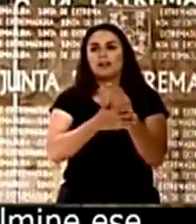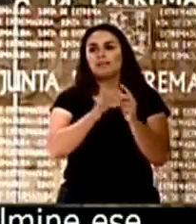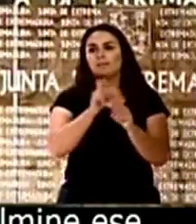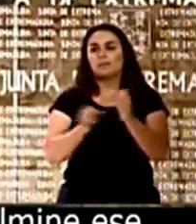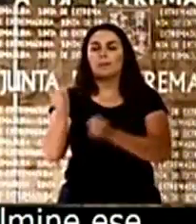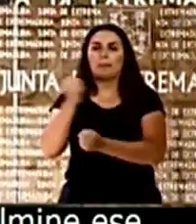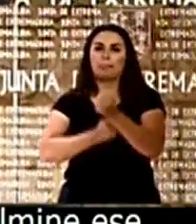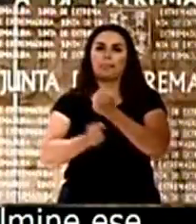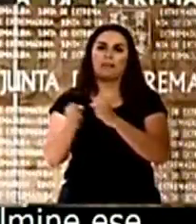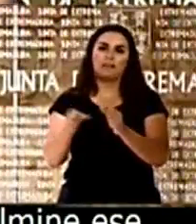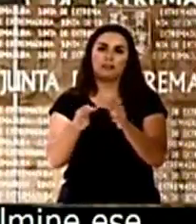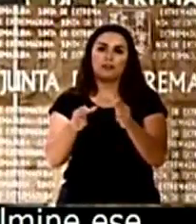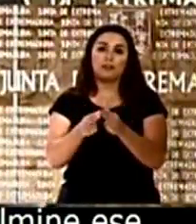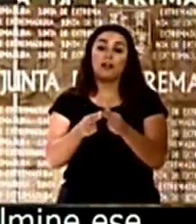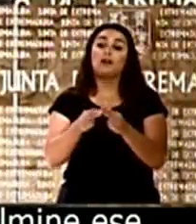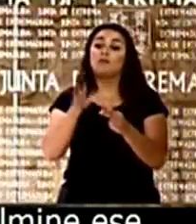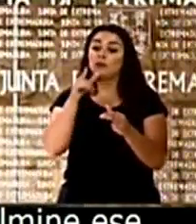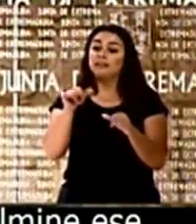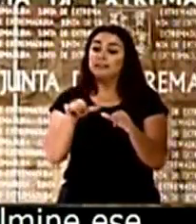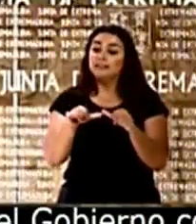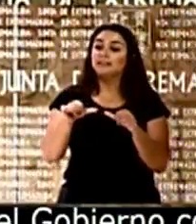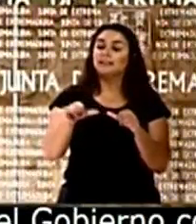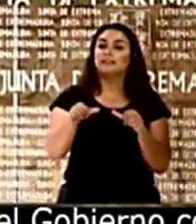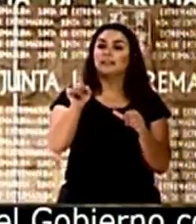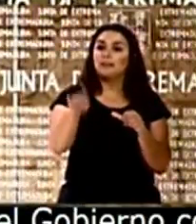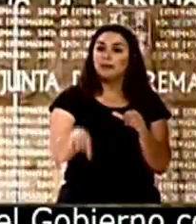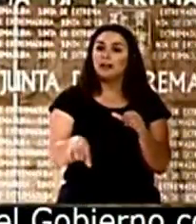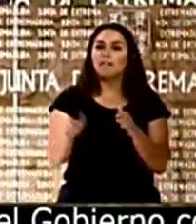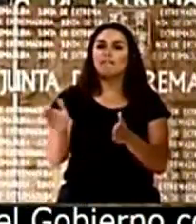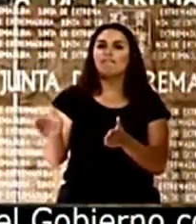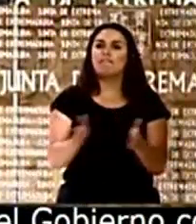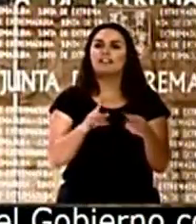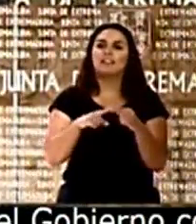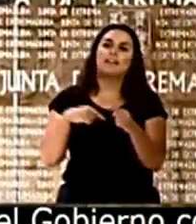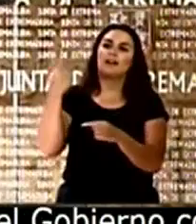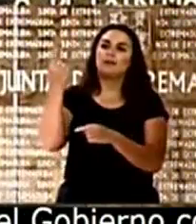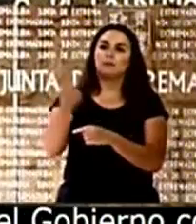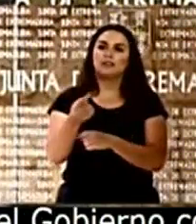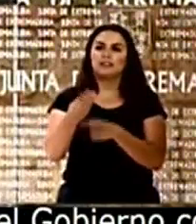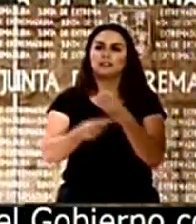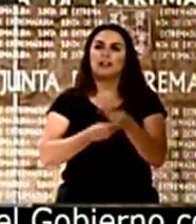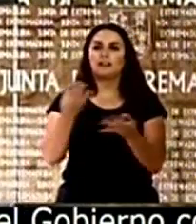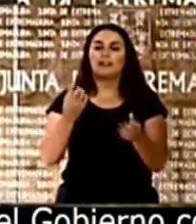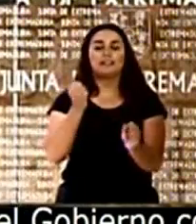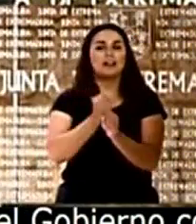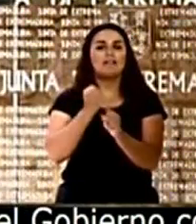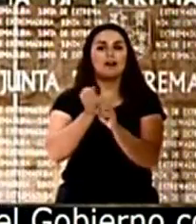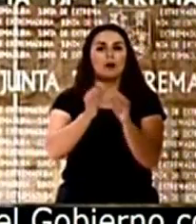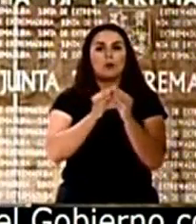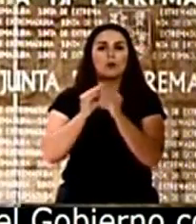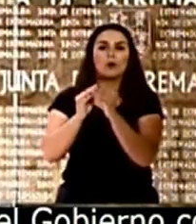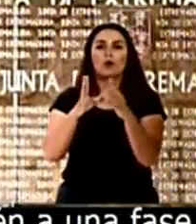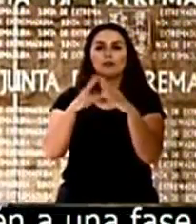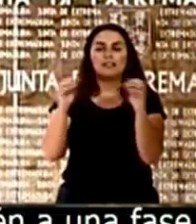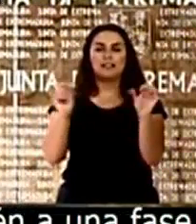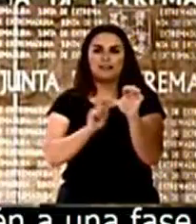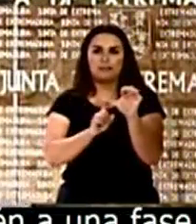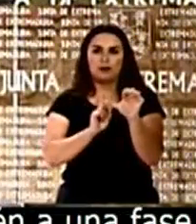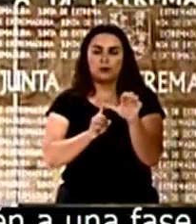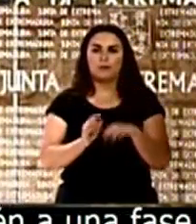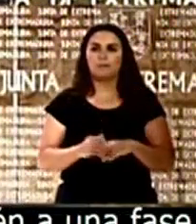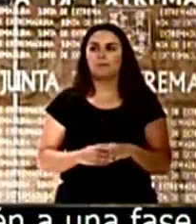económicos y sociales, y de ahí se irá también a una fase posterior que será la del trabajo conjunto con la Universidad de Extremadura. La